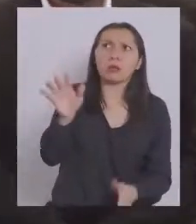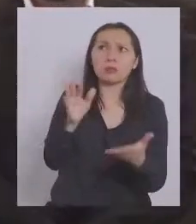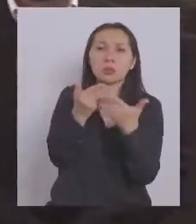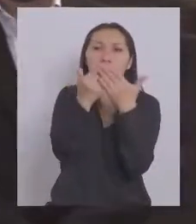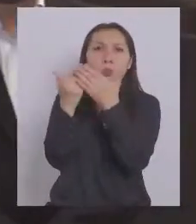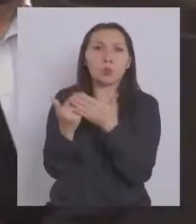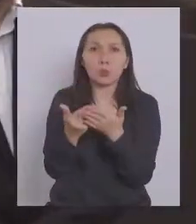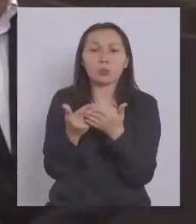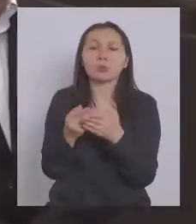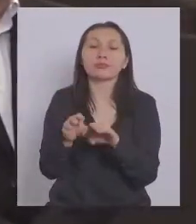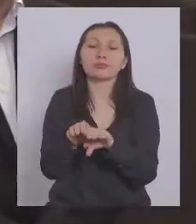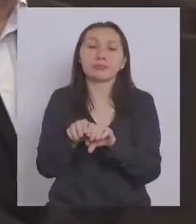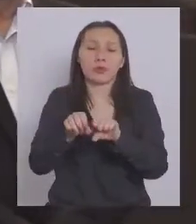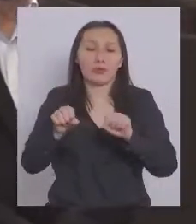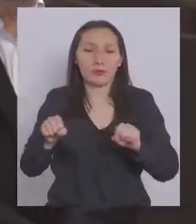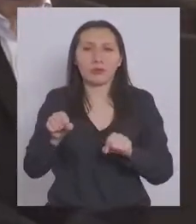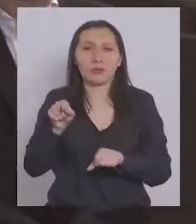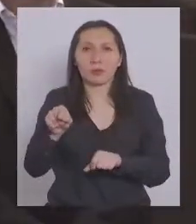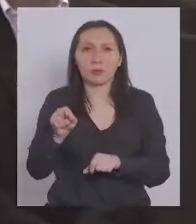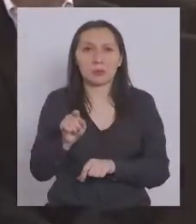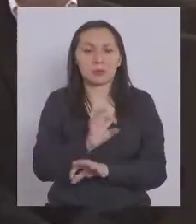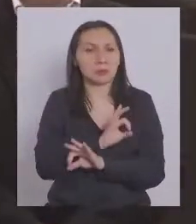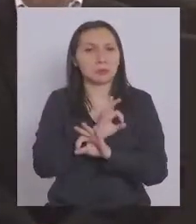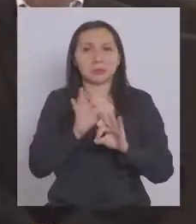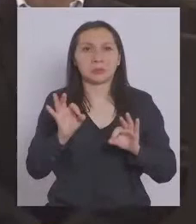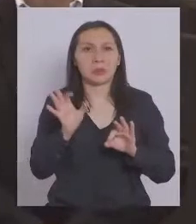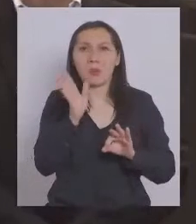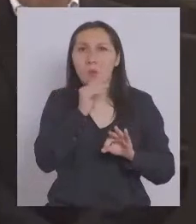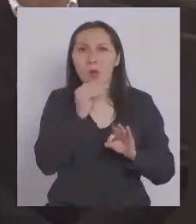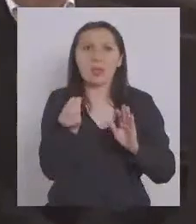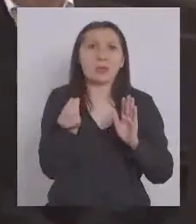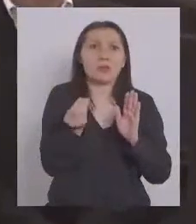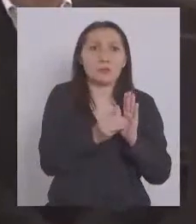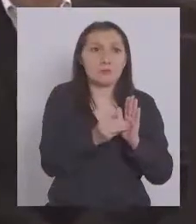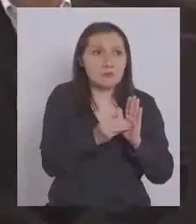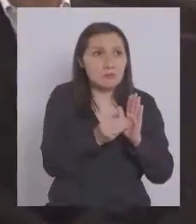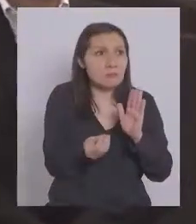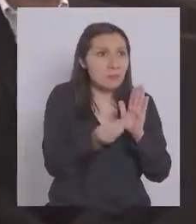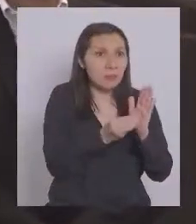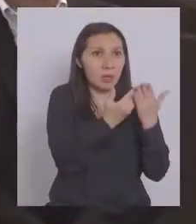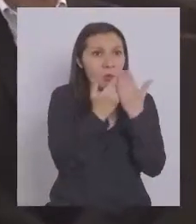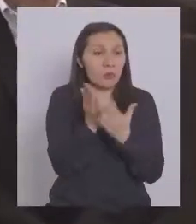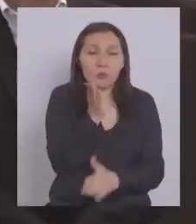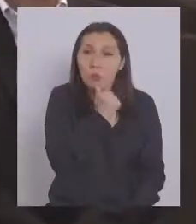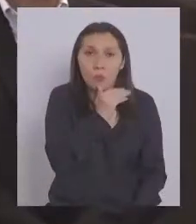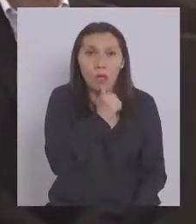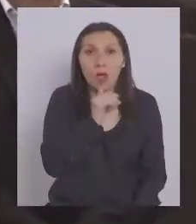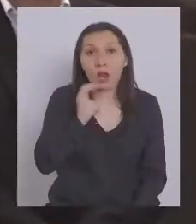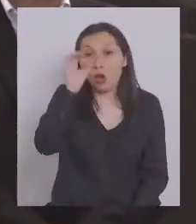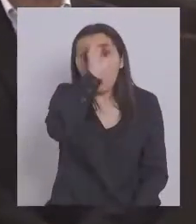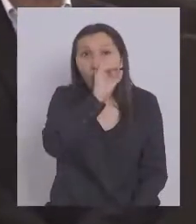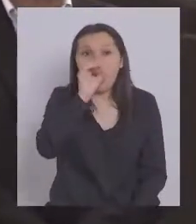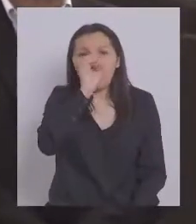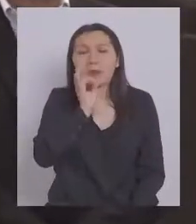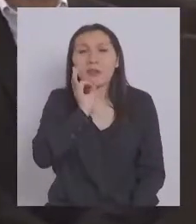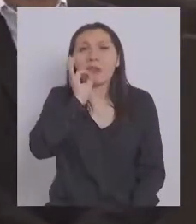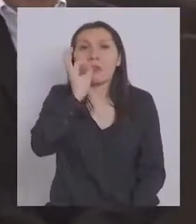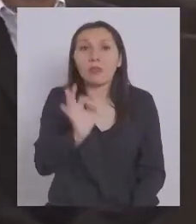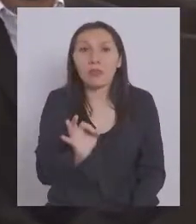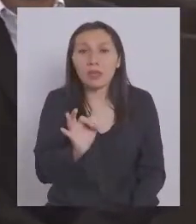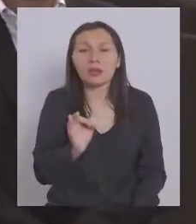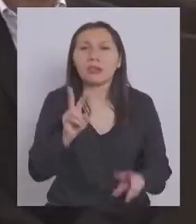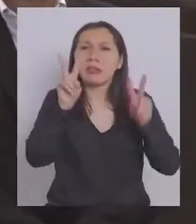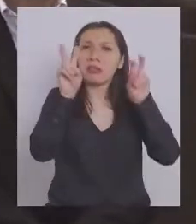estudios y nos confirmaron que no hay un nuevo estudio. y que la opinión emitida